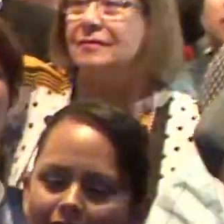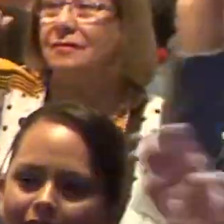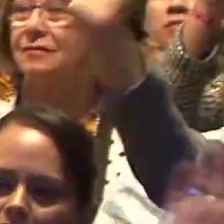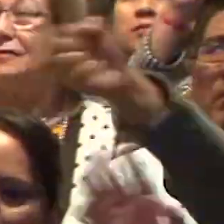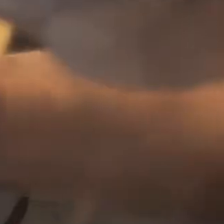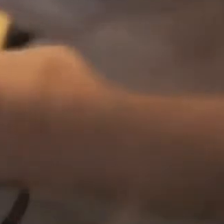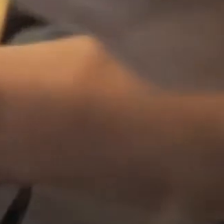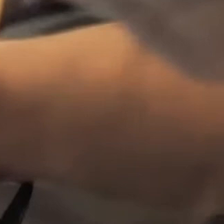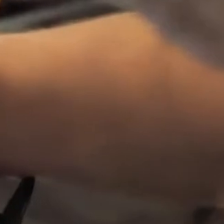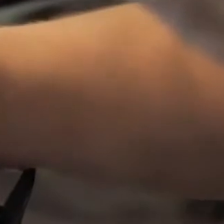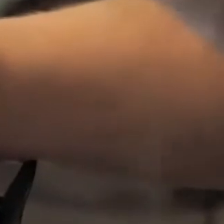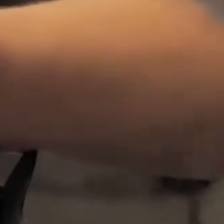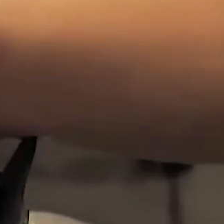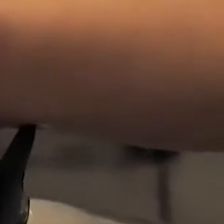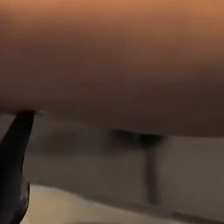ustedes.